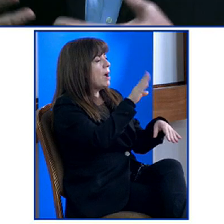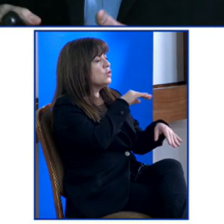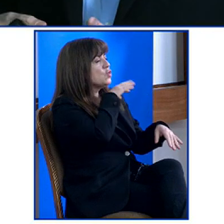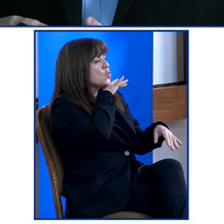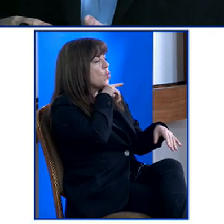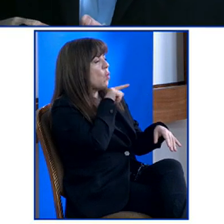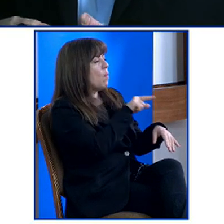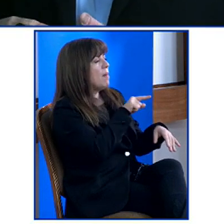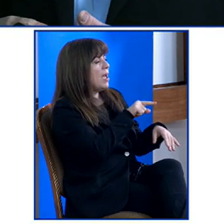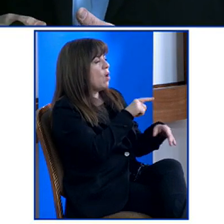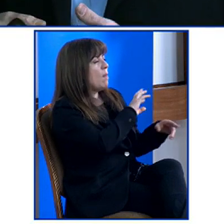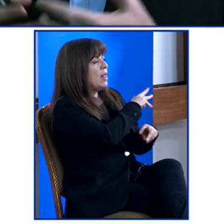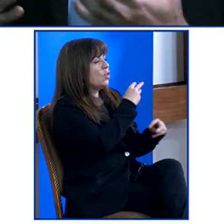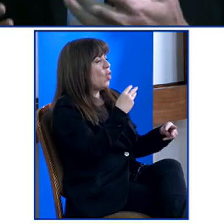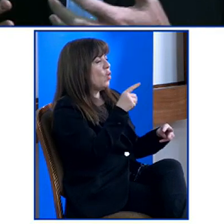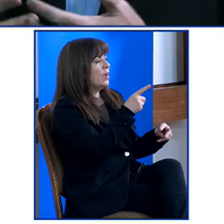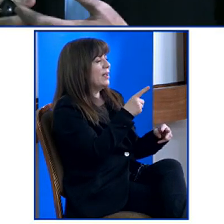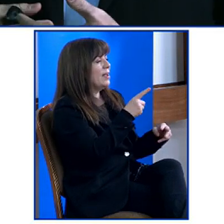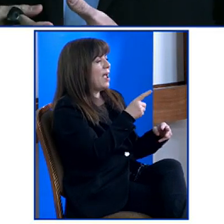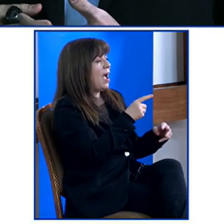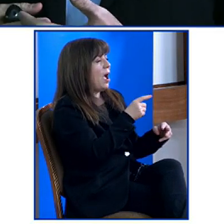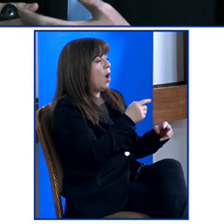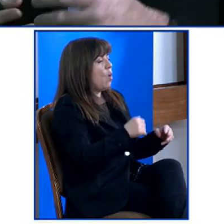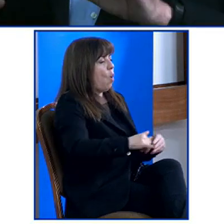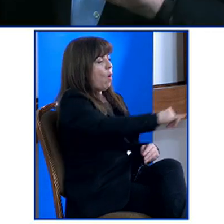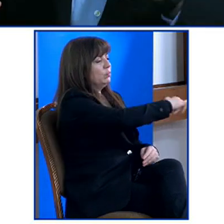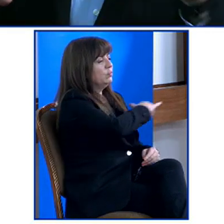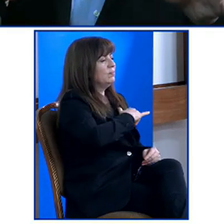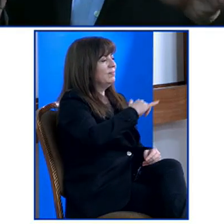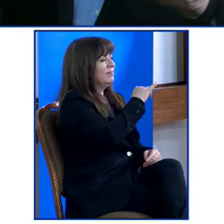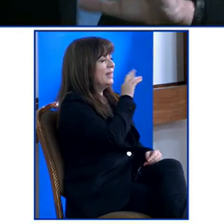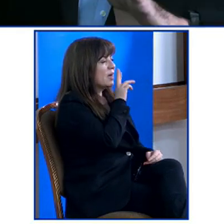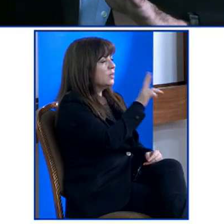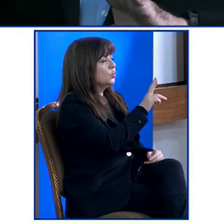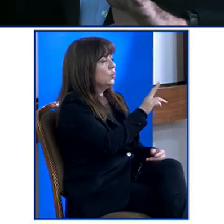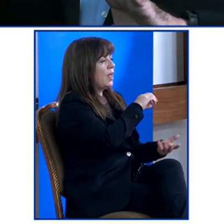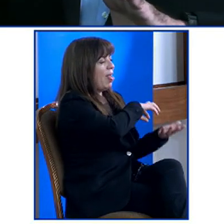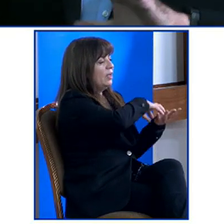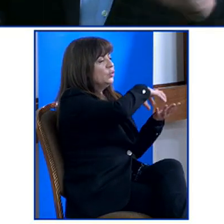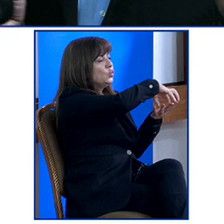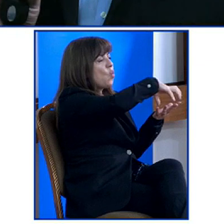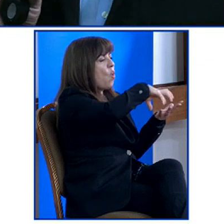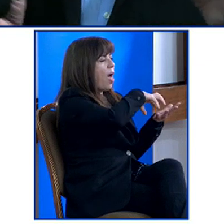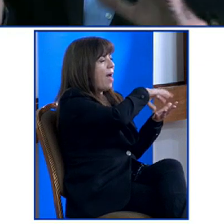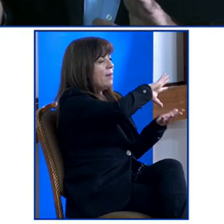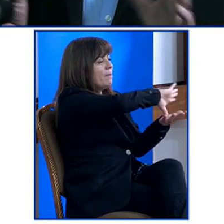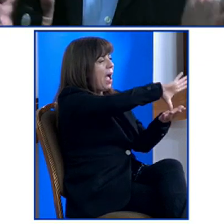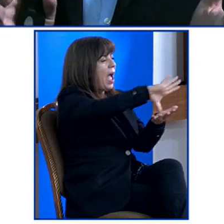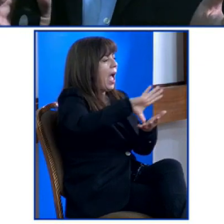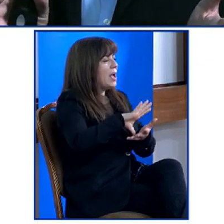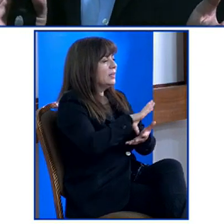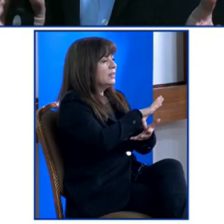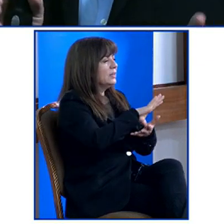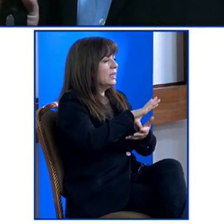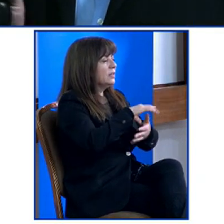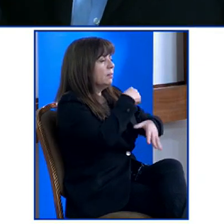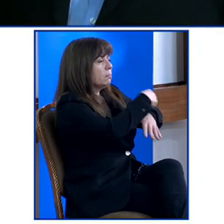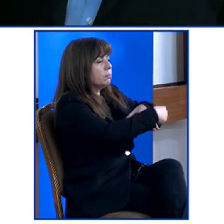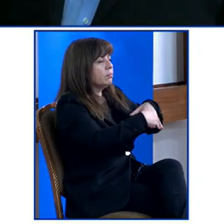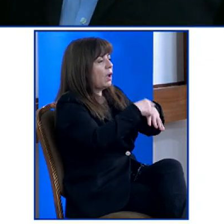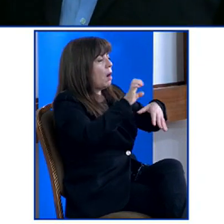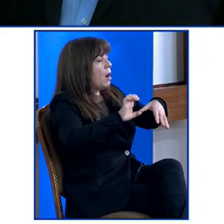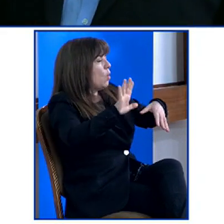ciudades, con una metodología común, con lo cual los resultados entre ciudades, países y regiones son totalmente